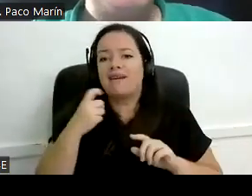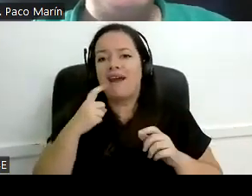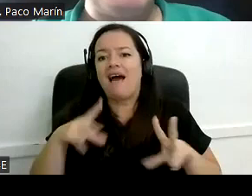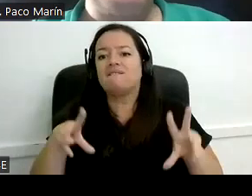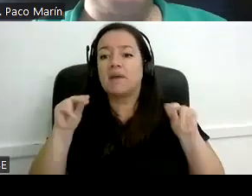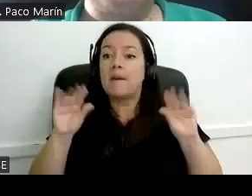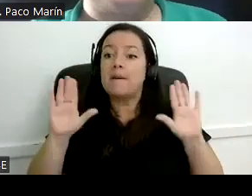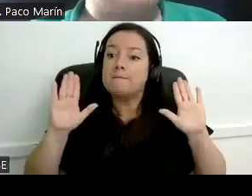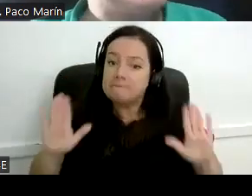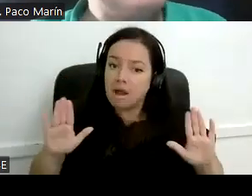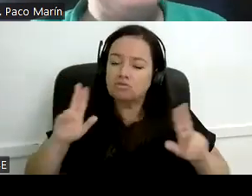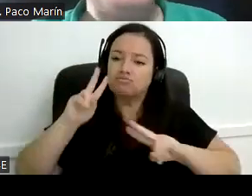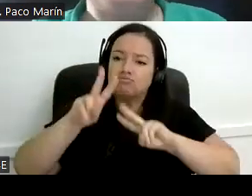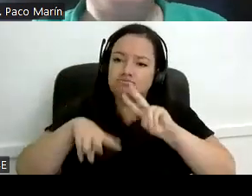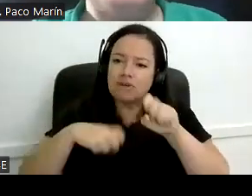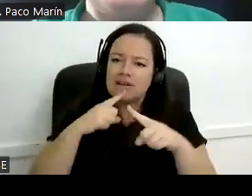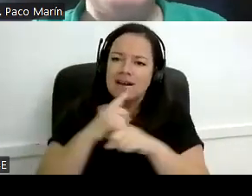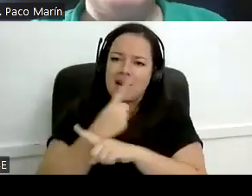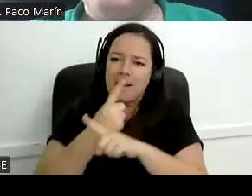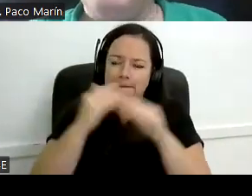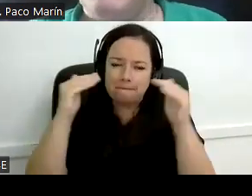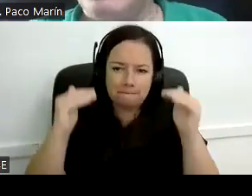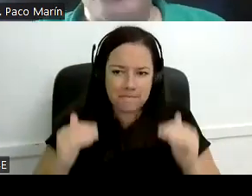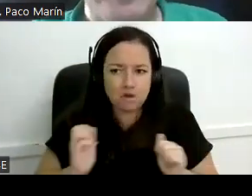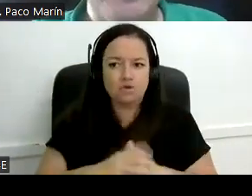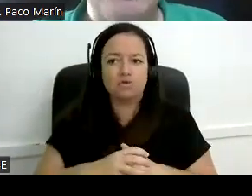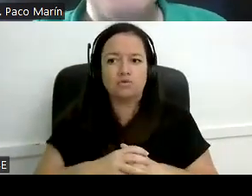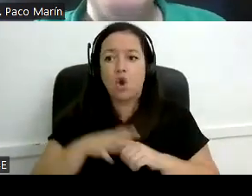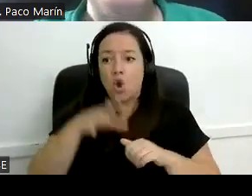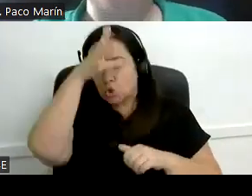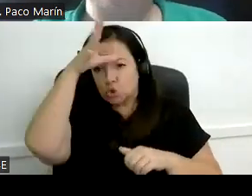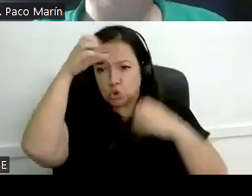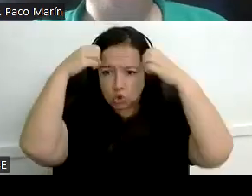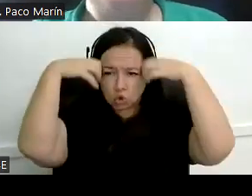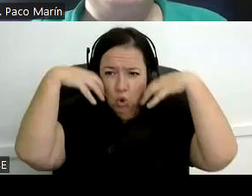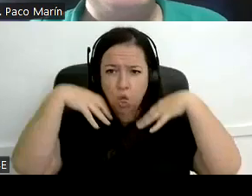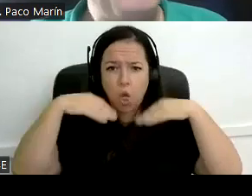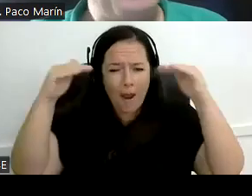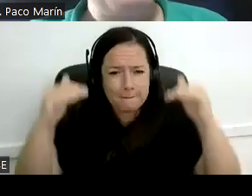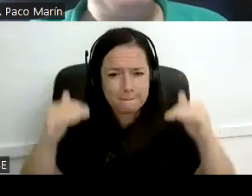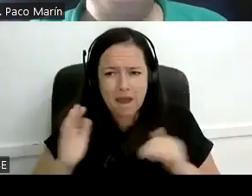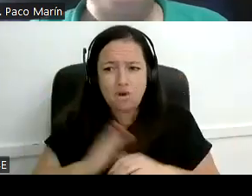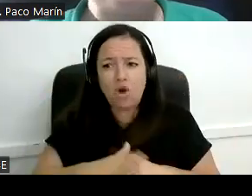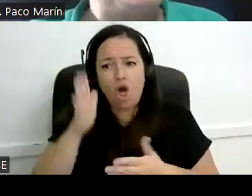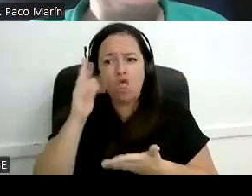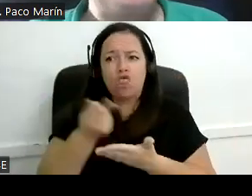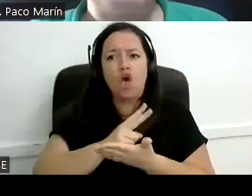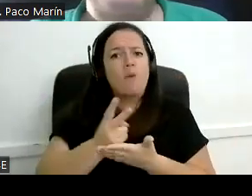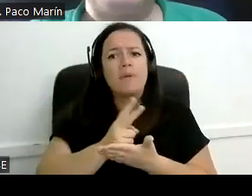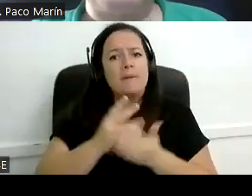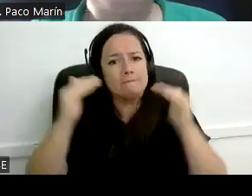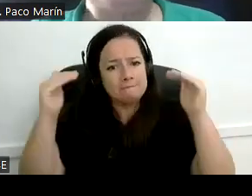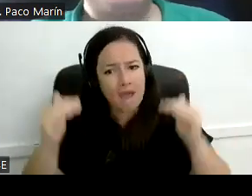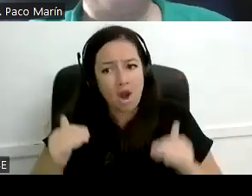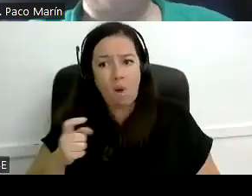vamos a atenuar mucho pues, la irritabilidad, la sudoración intensa, el insomnio, las palpitaciones,